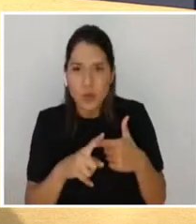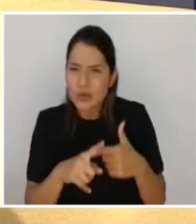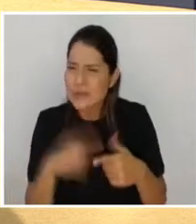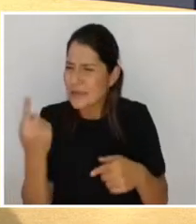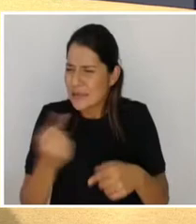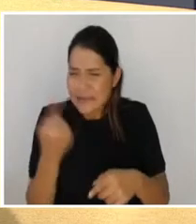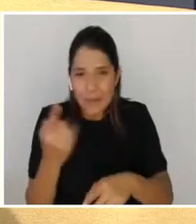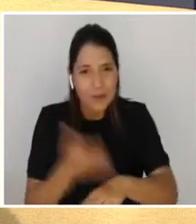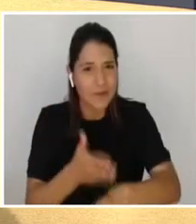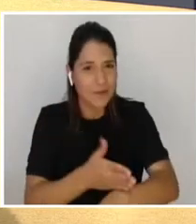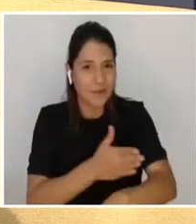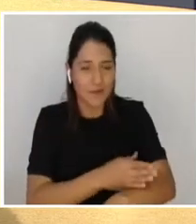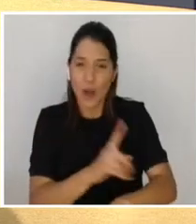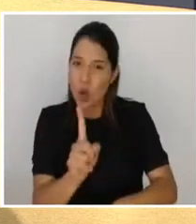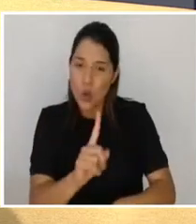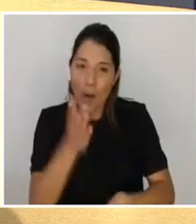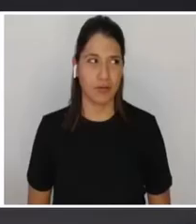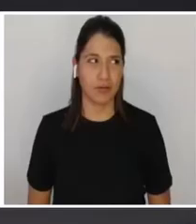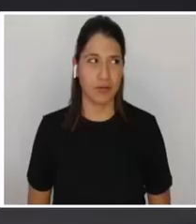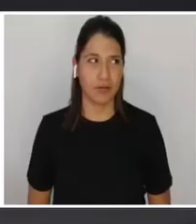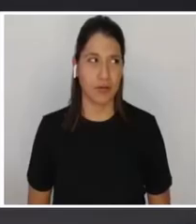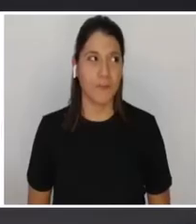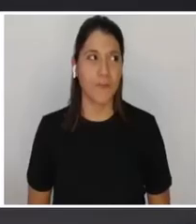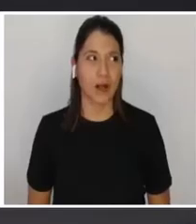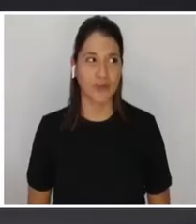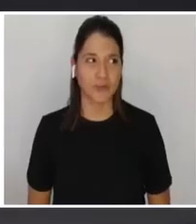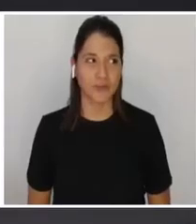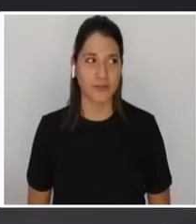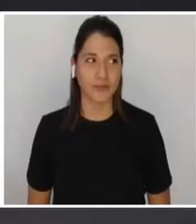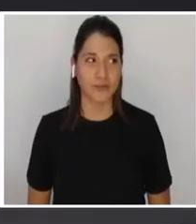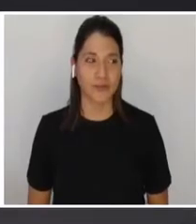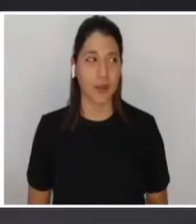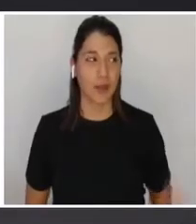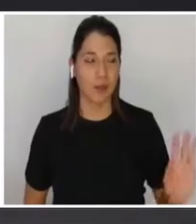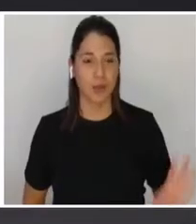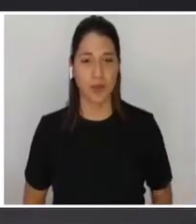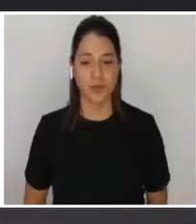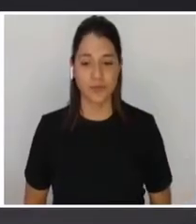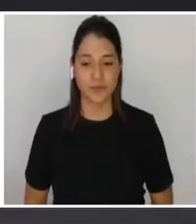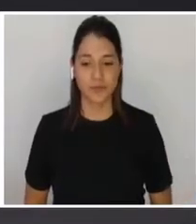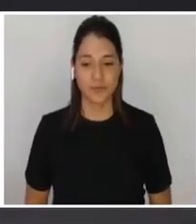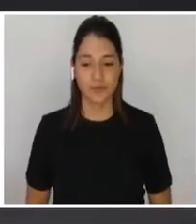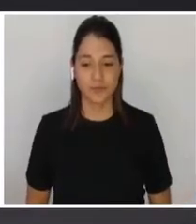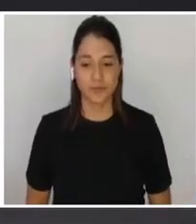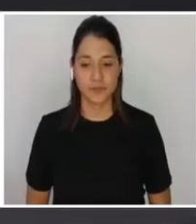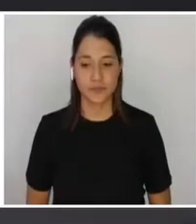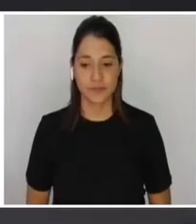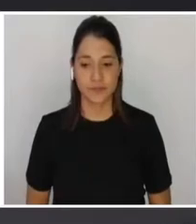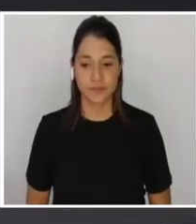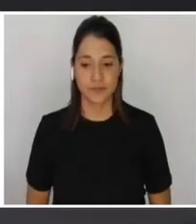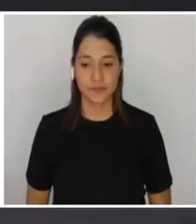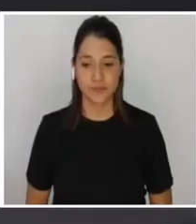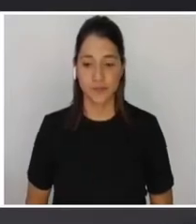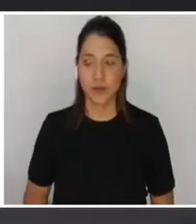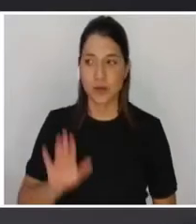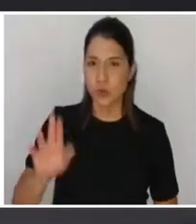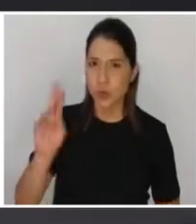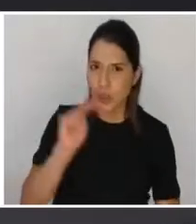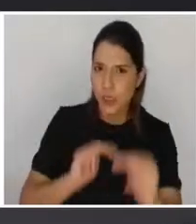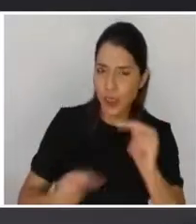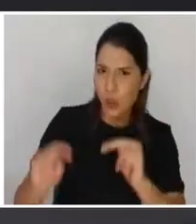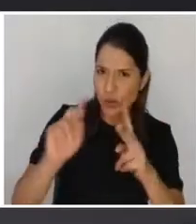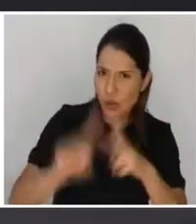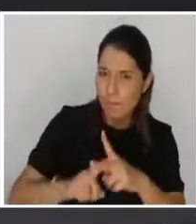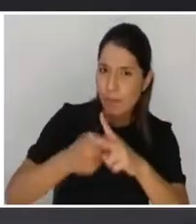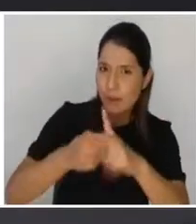no se para de aprender con todo esto. Hay una parte en la que tu negocio empieza a crecer y que,